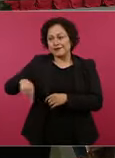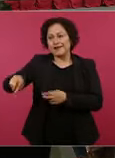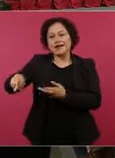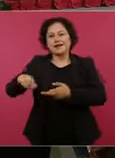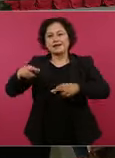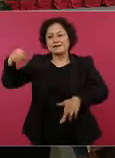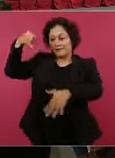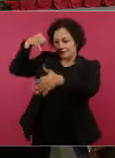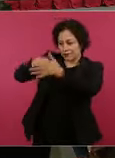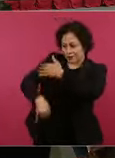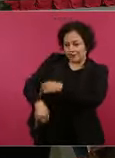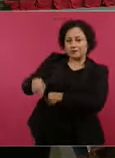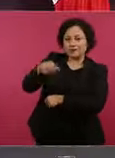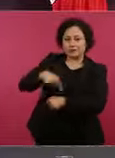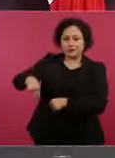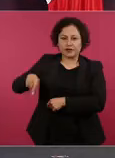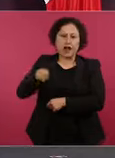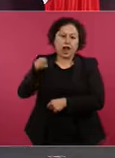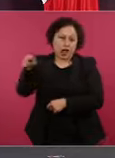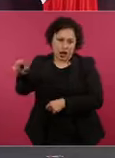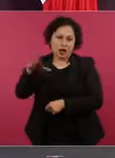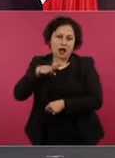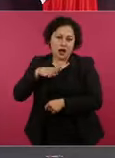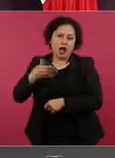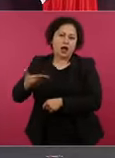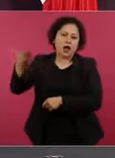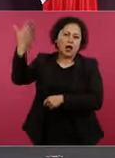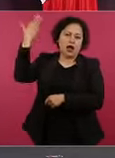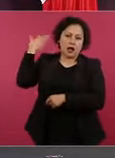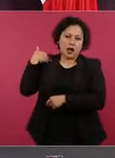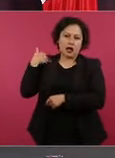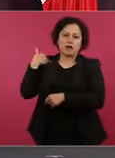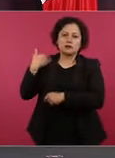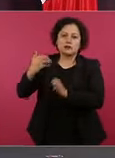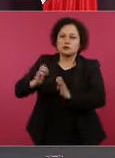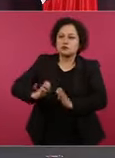estos hoteles, no había aquí